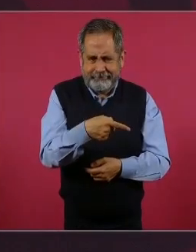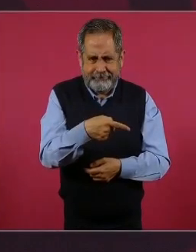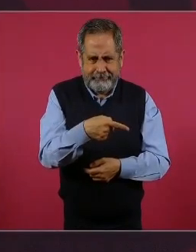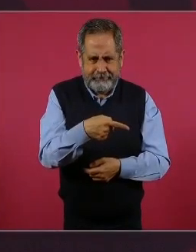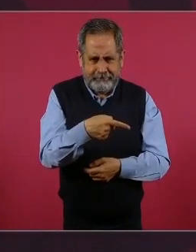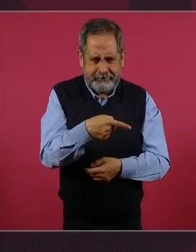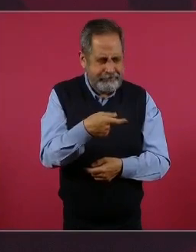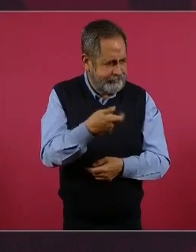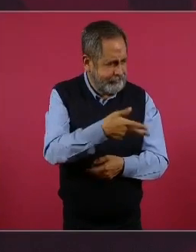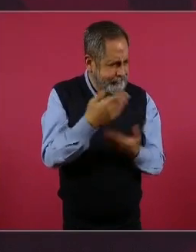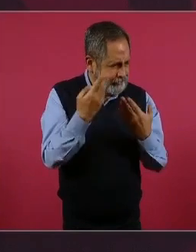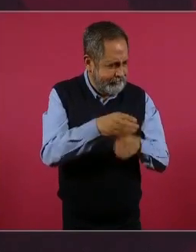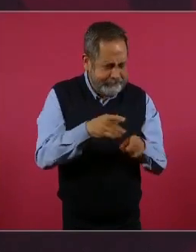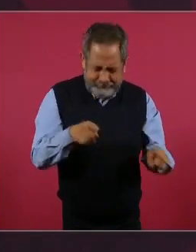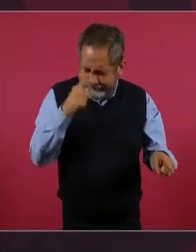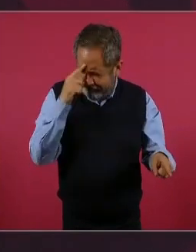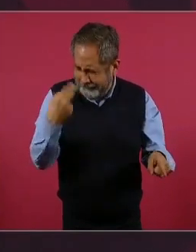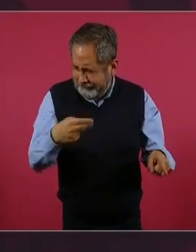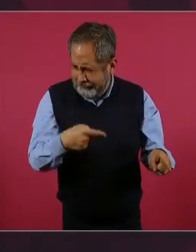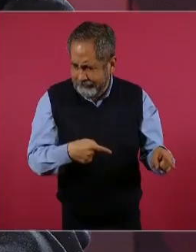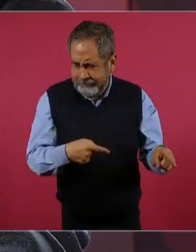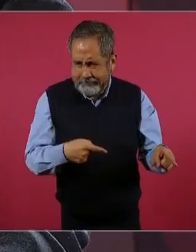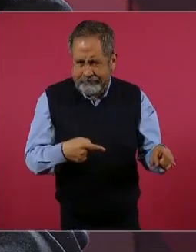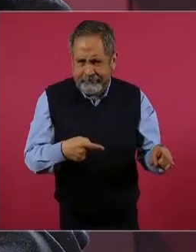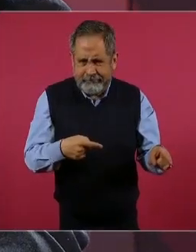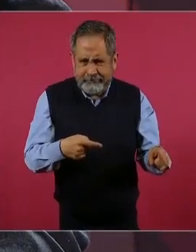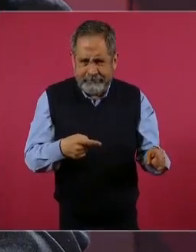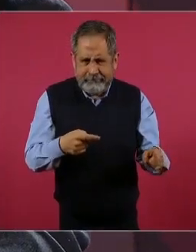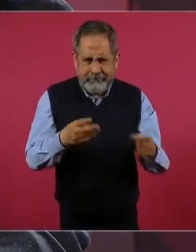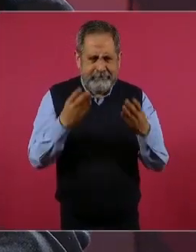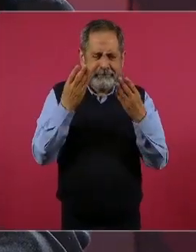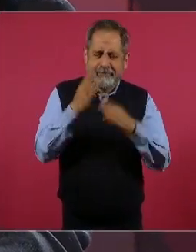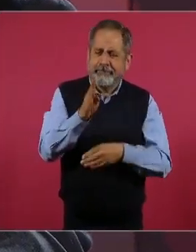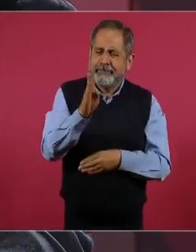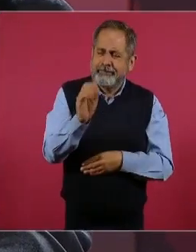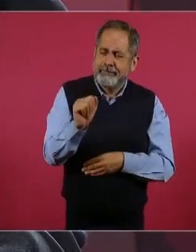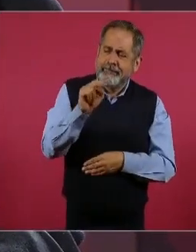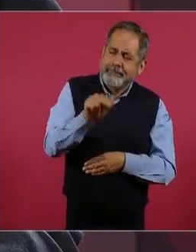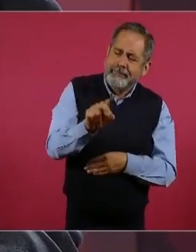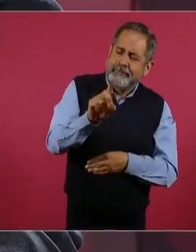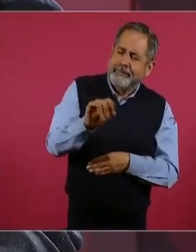a uno de estos bancos? Bandidal.